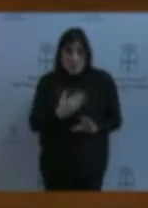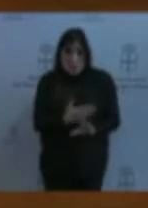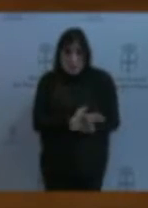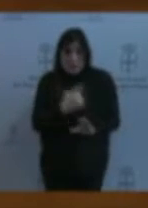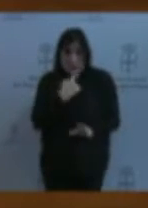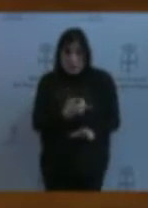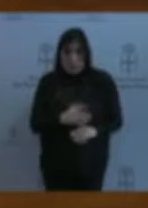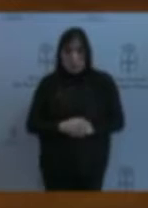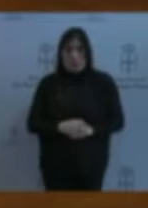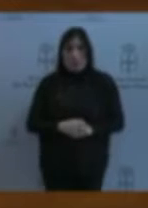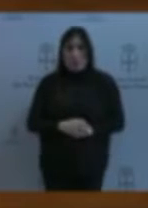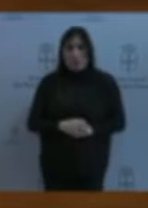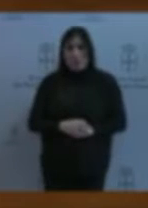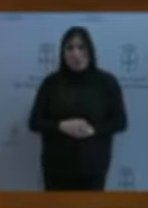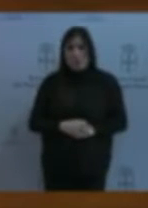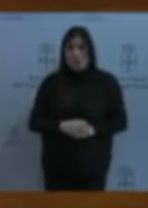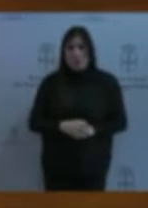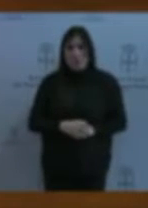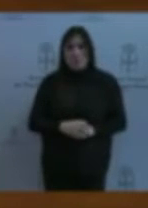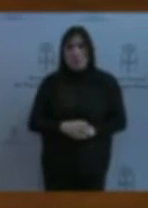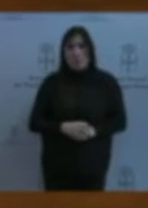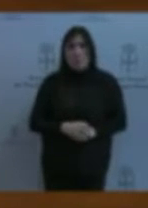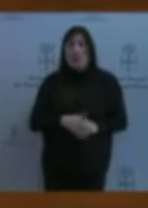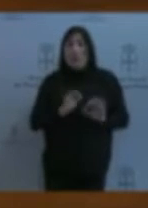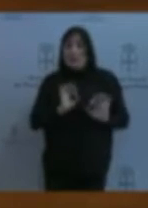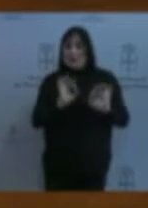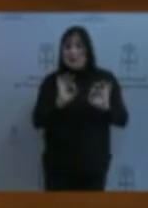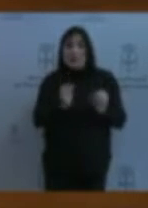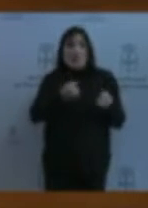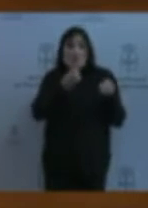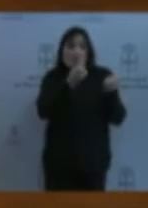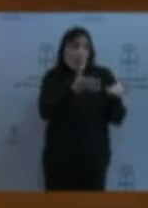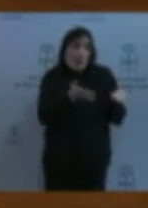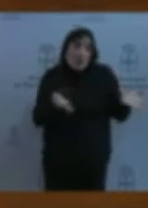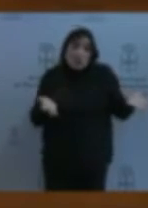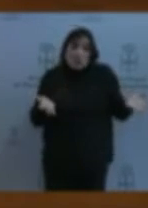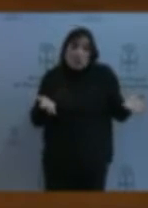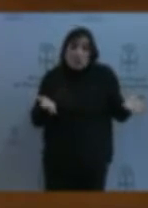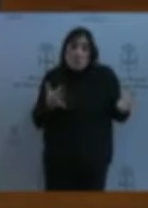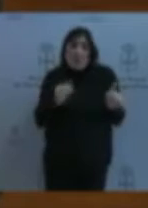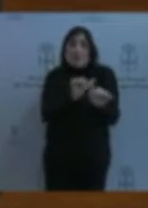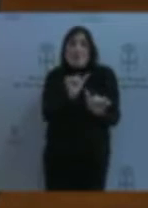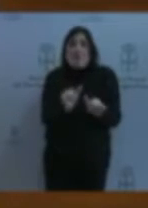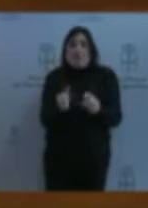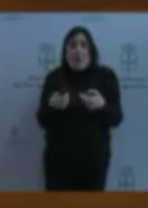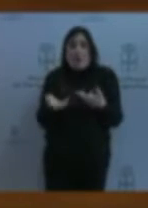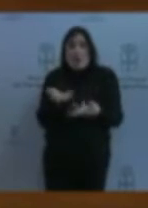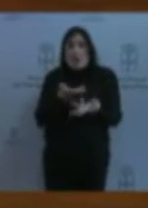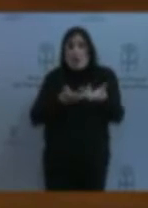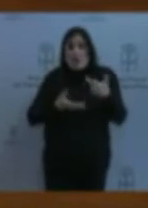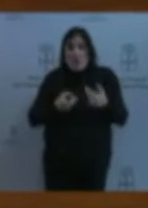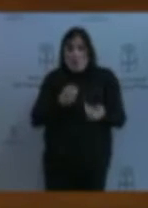Y esta es básicamente la información que le puedo dar y cuál es el mecanismo de coordinación, y prestaremos especial atención a lo que usted pregunta